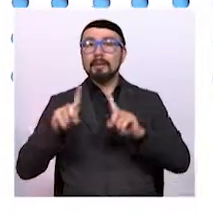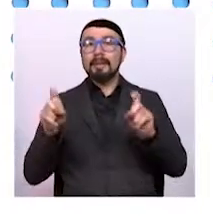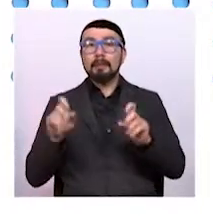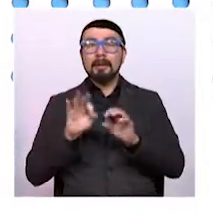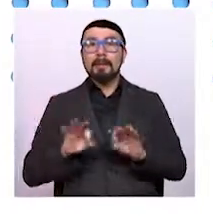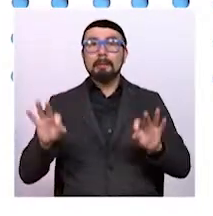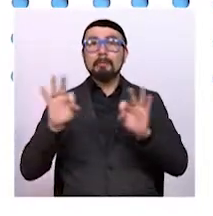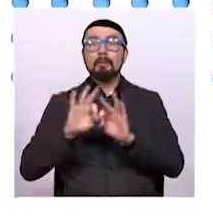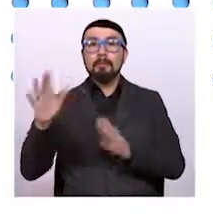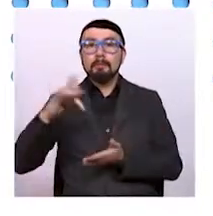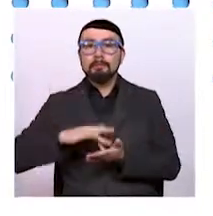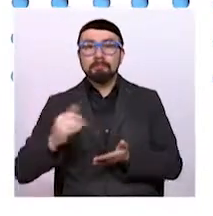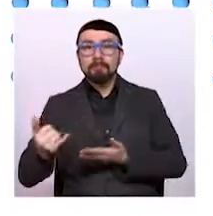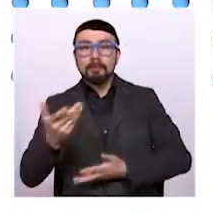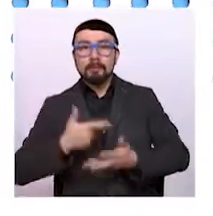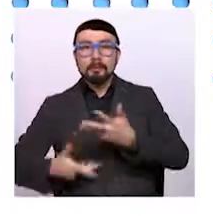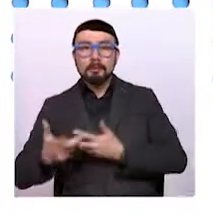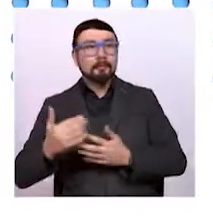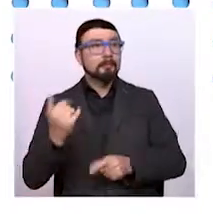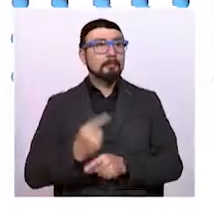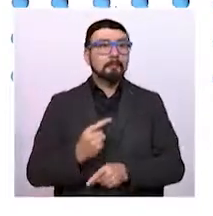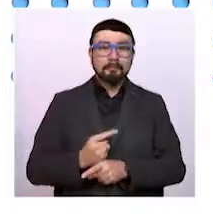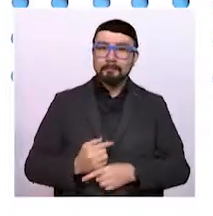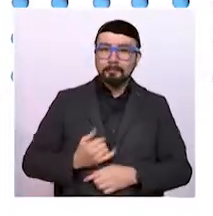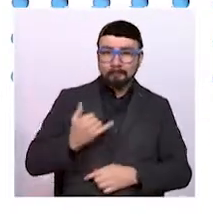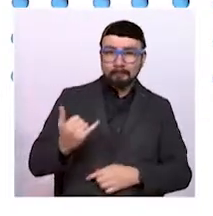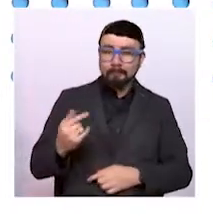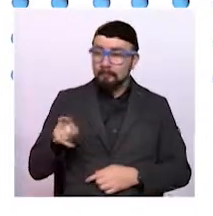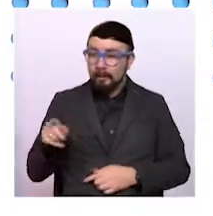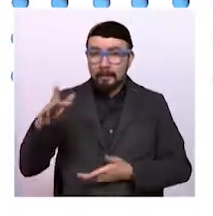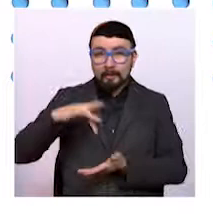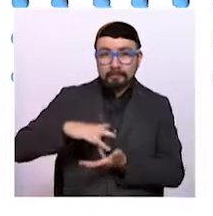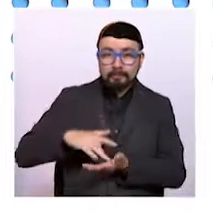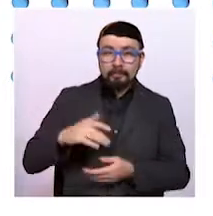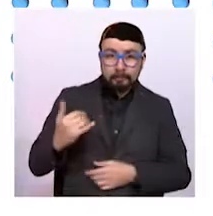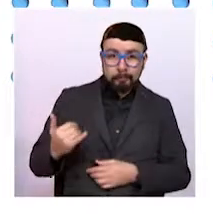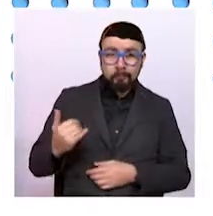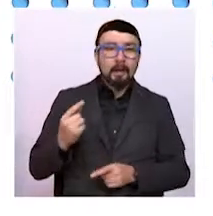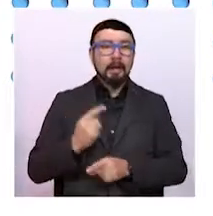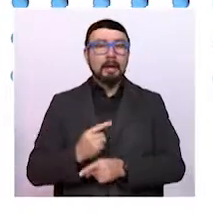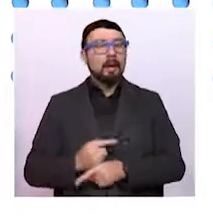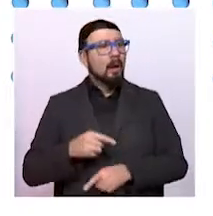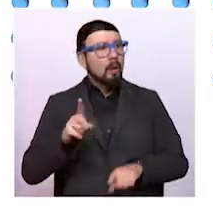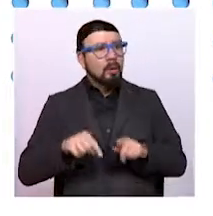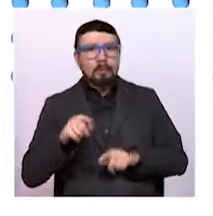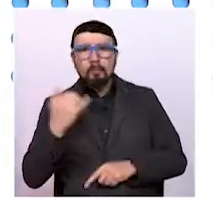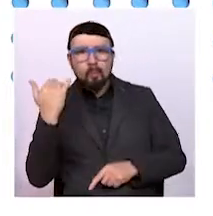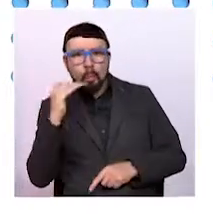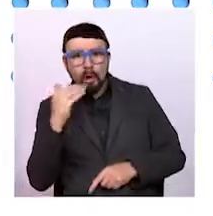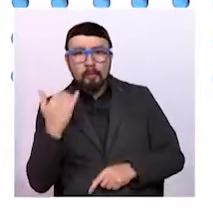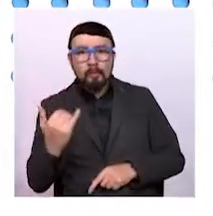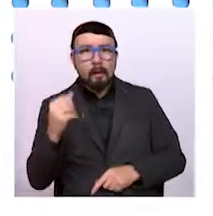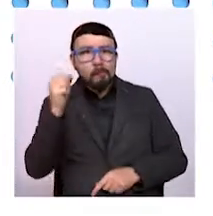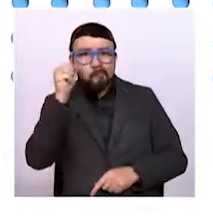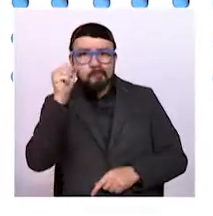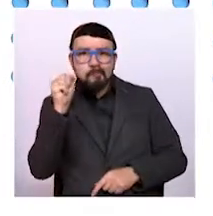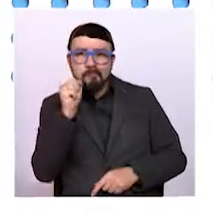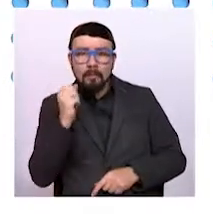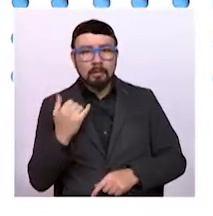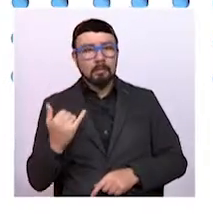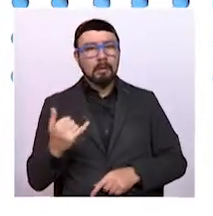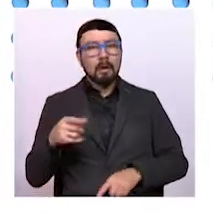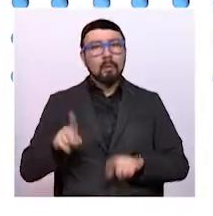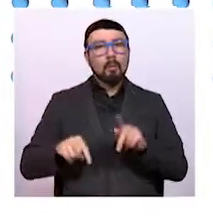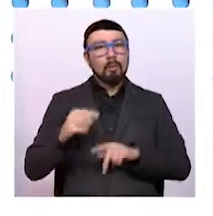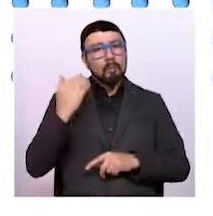es de muchos temas en especial las mujeres embarazadas muchas mujeres quedan embarazadas